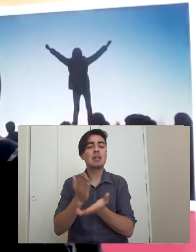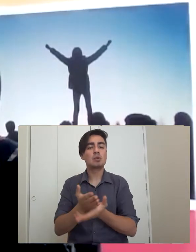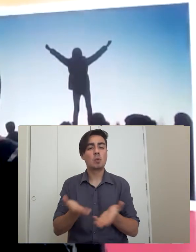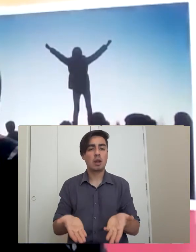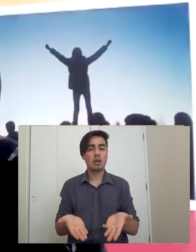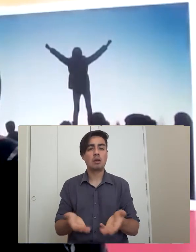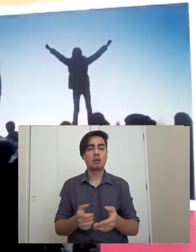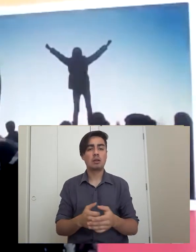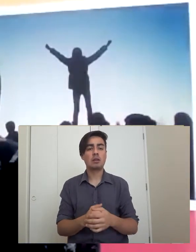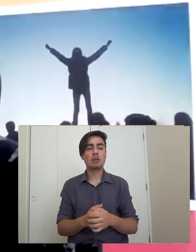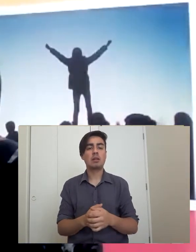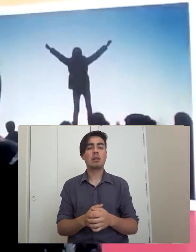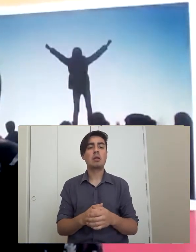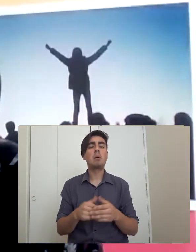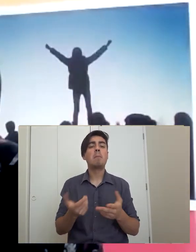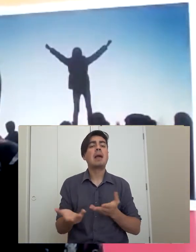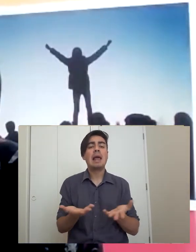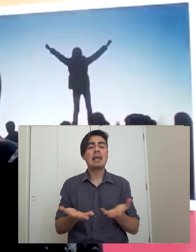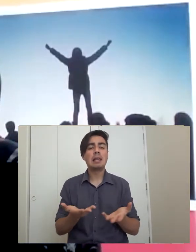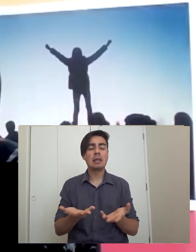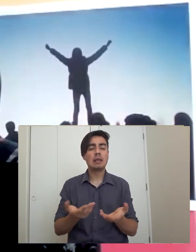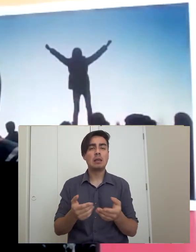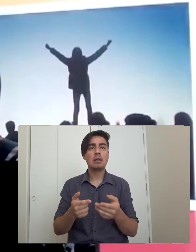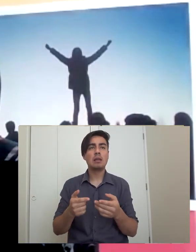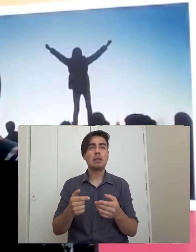razones para que este tipo de